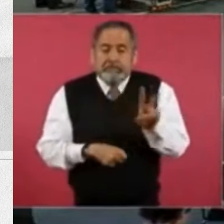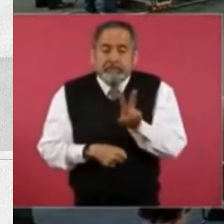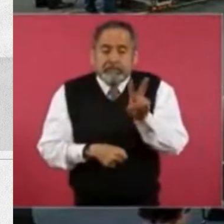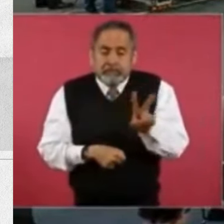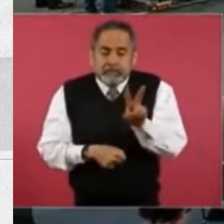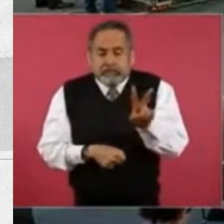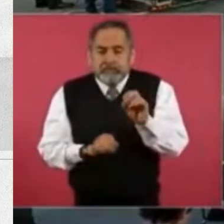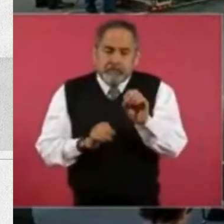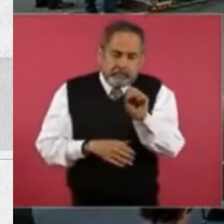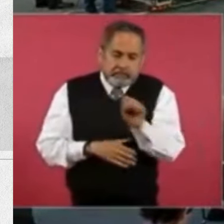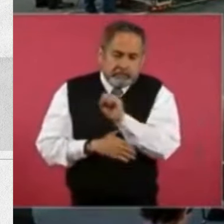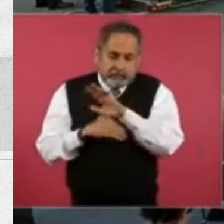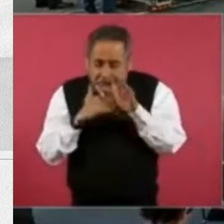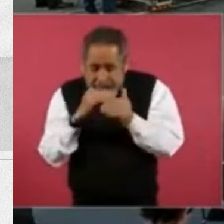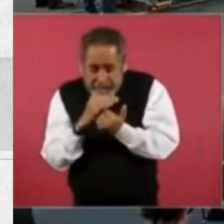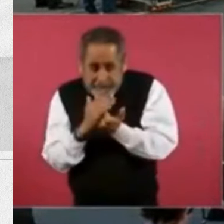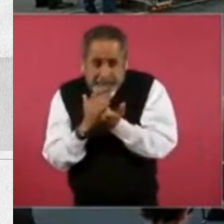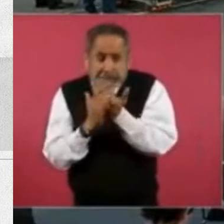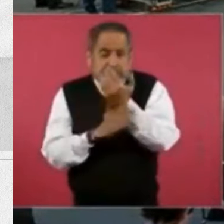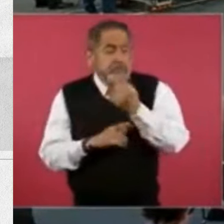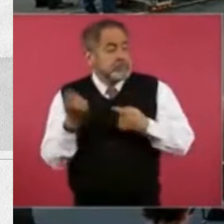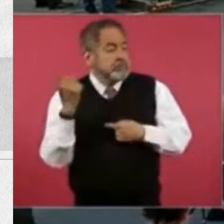o del sábado